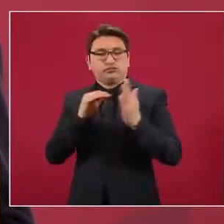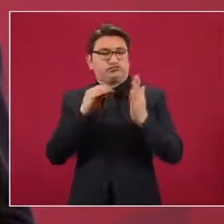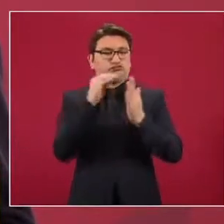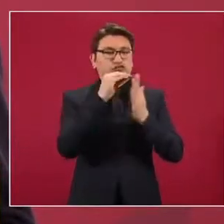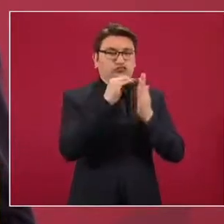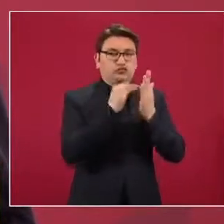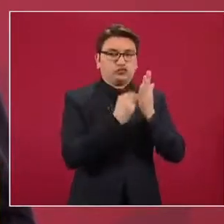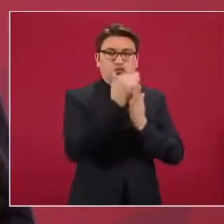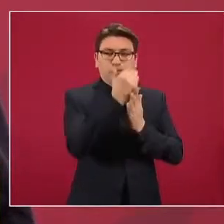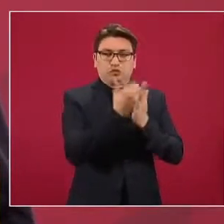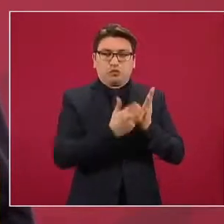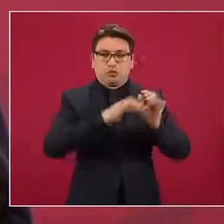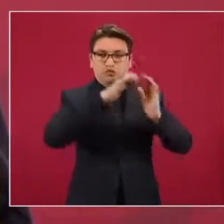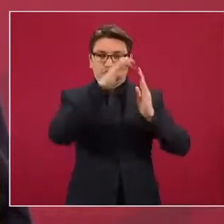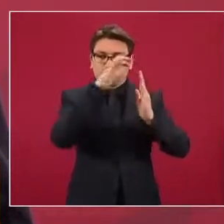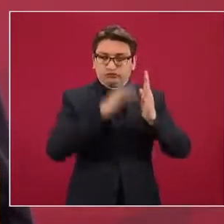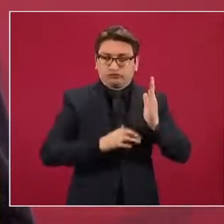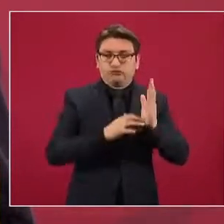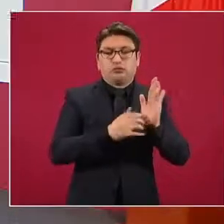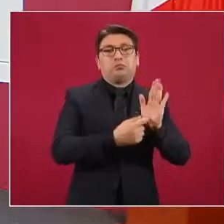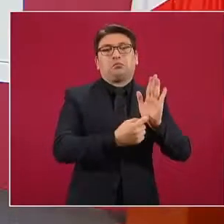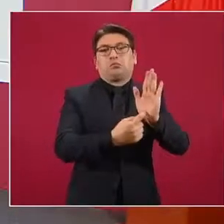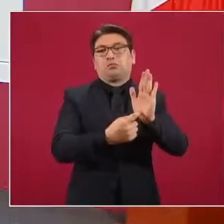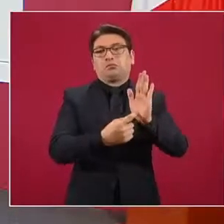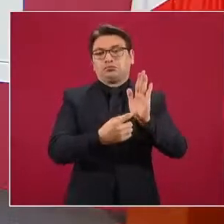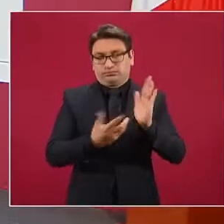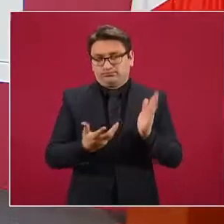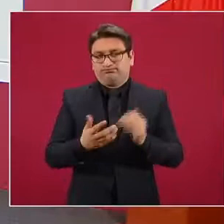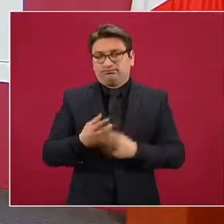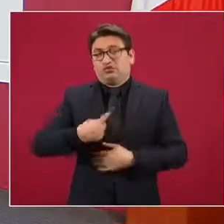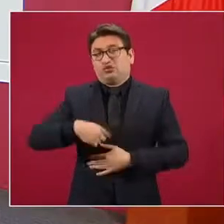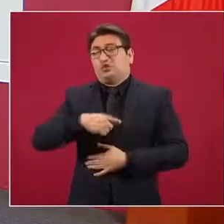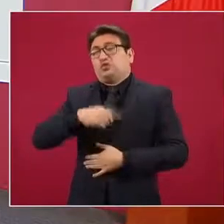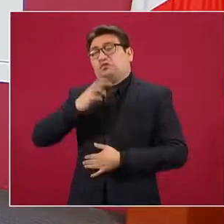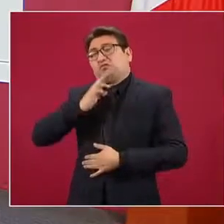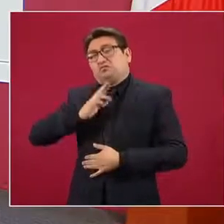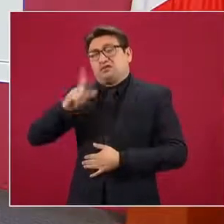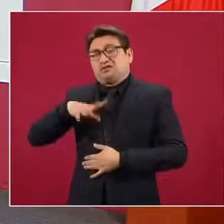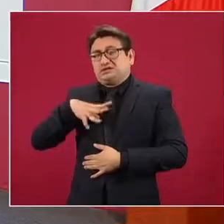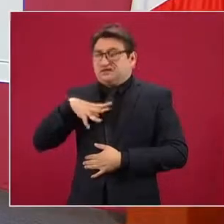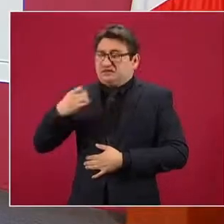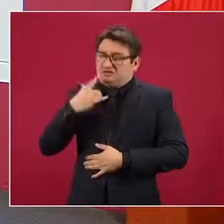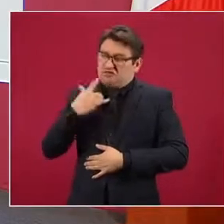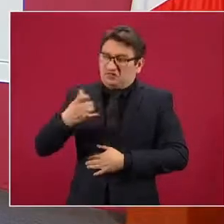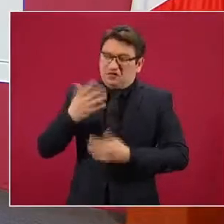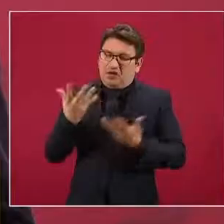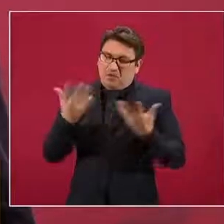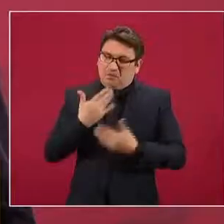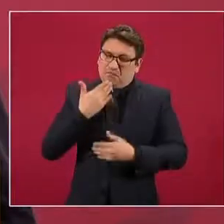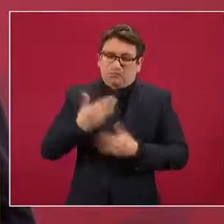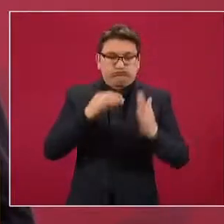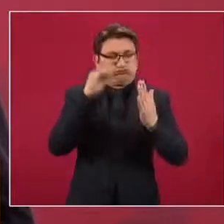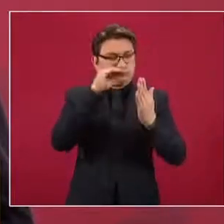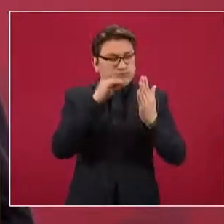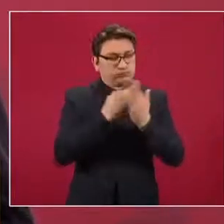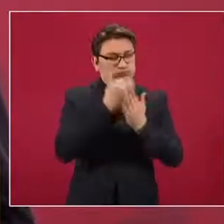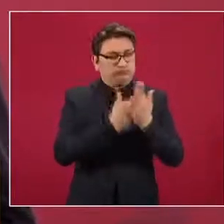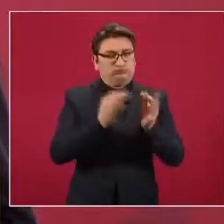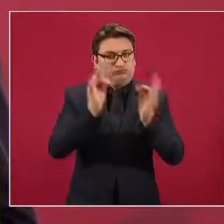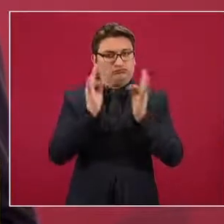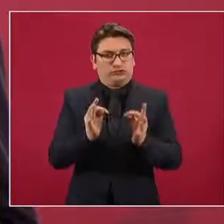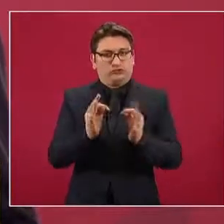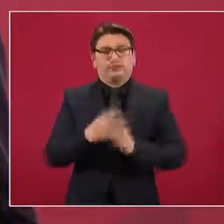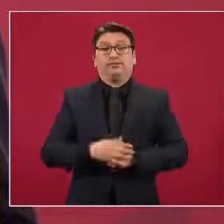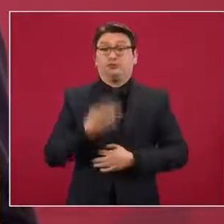expresarlos en este texto de la mejor manera que nos ha sido posible. También quisiera decirles